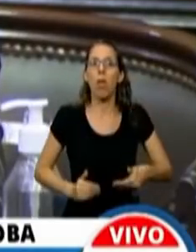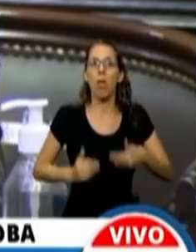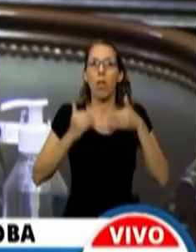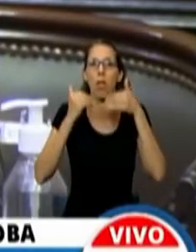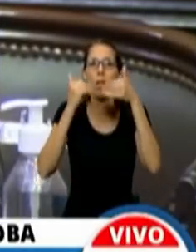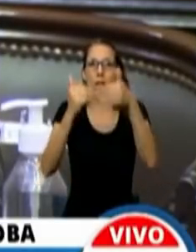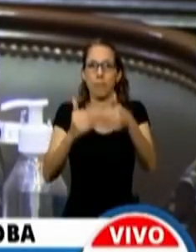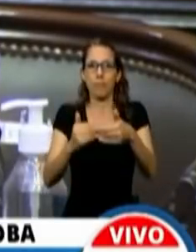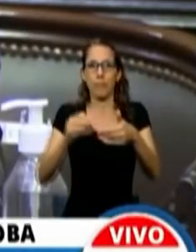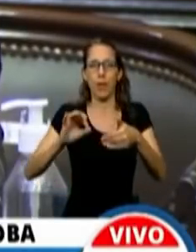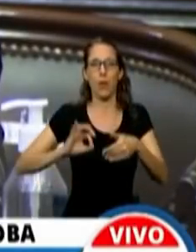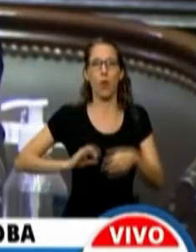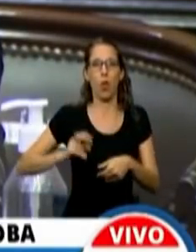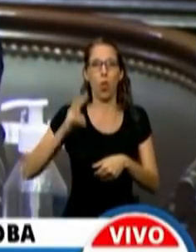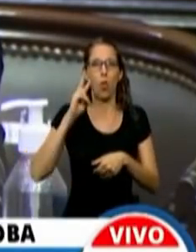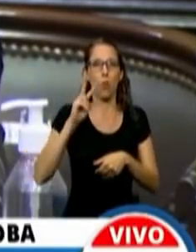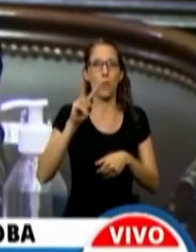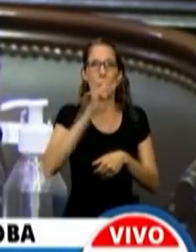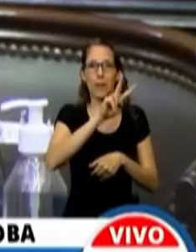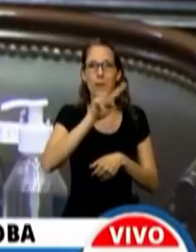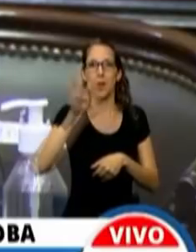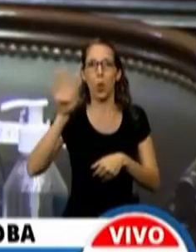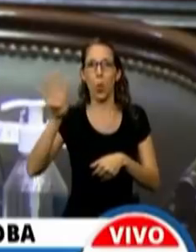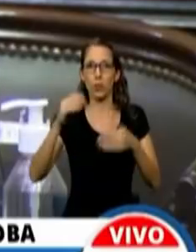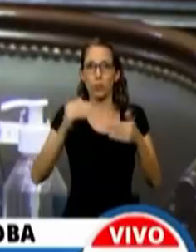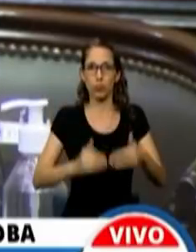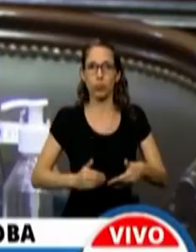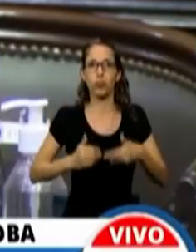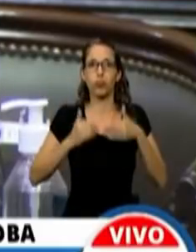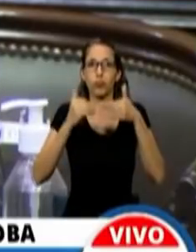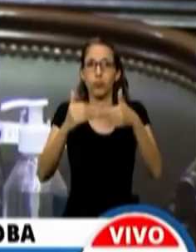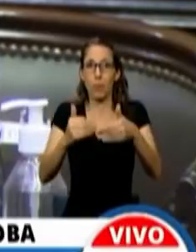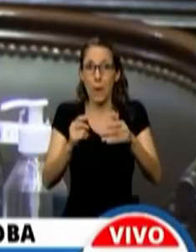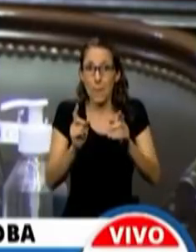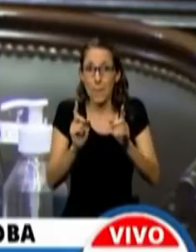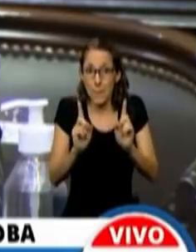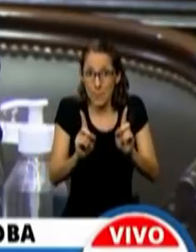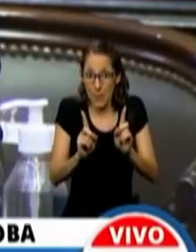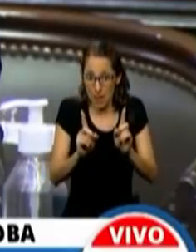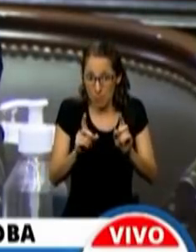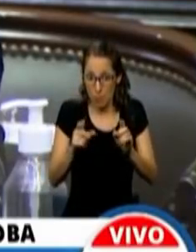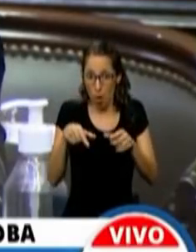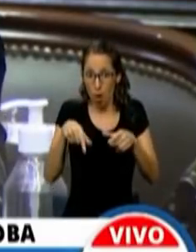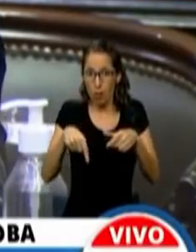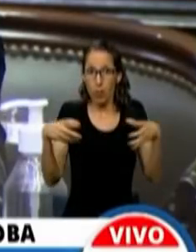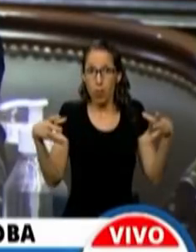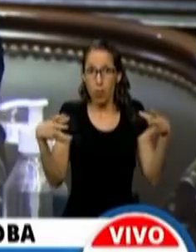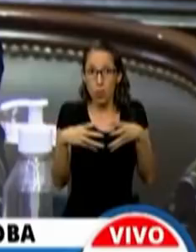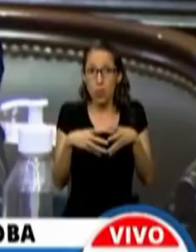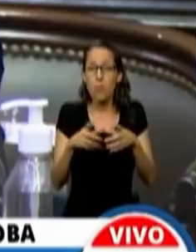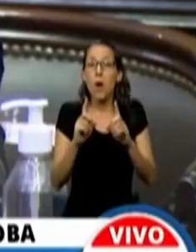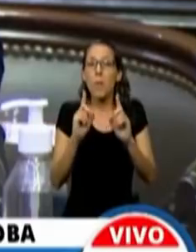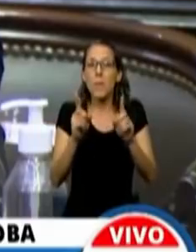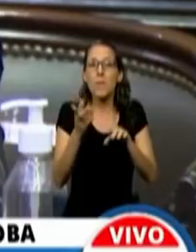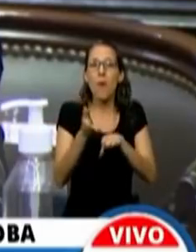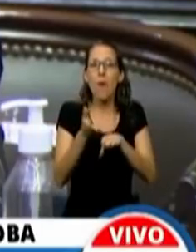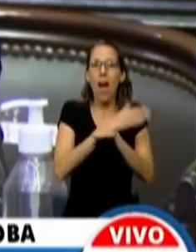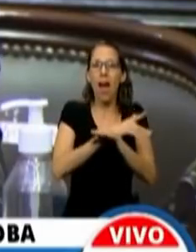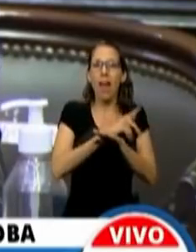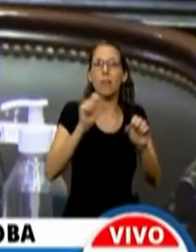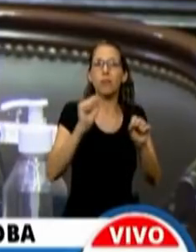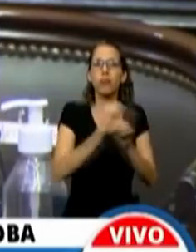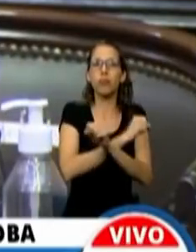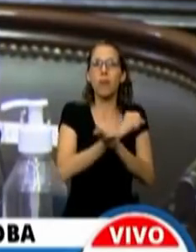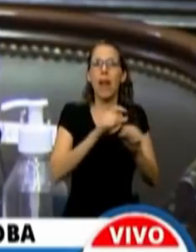disculpas. Es lo único que siento en este momento. Estoy, la verdad, muy, muy enojada con la situación, muy enojada conmigo misma.